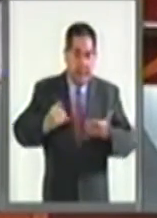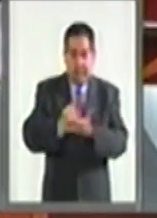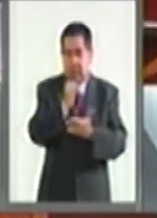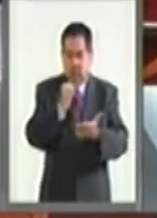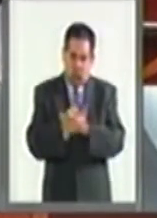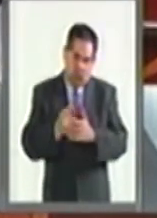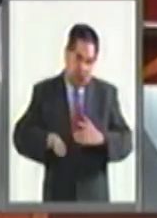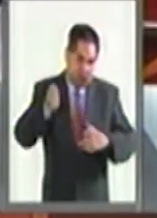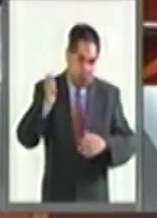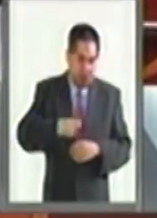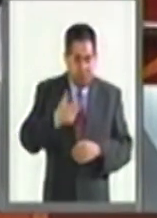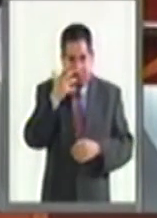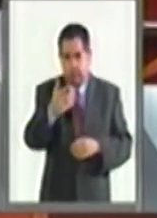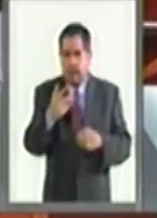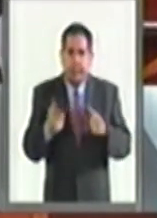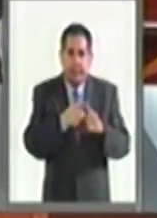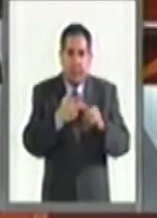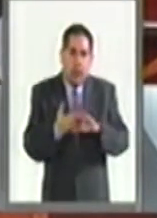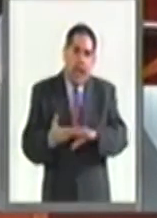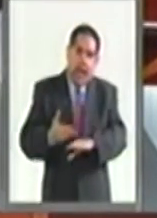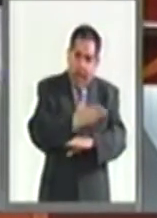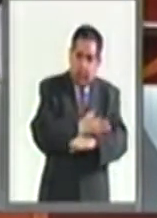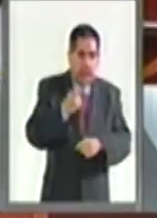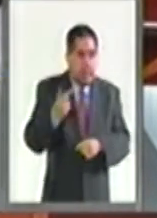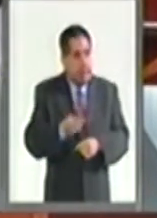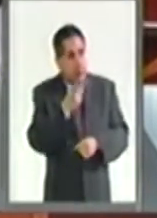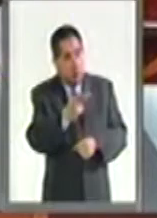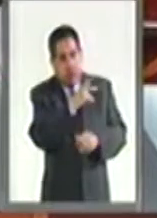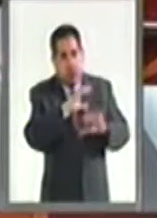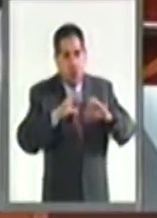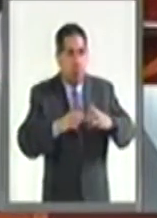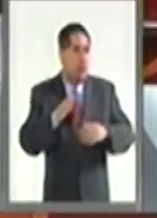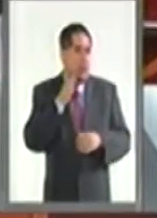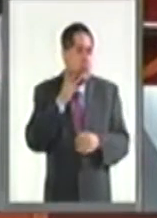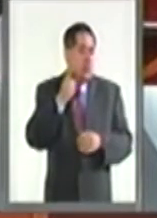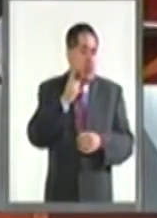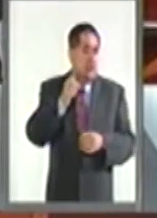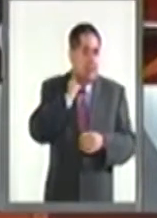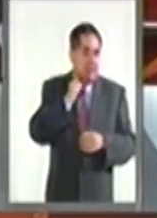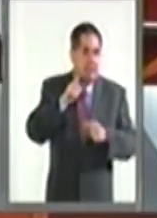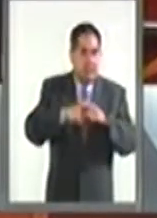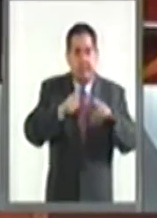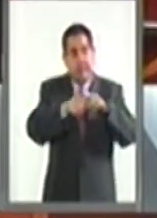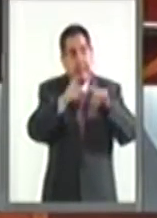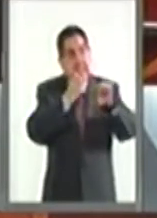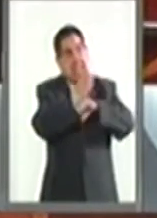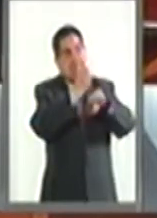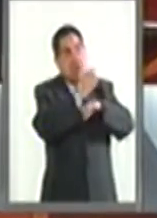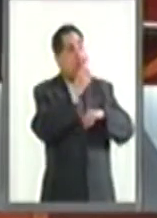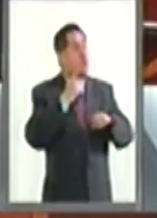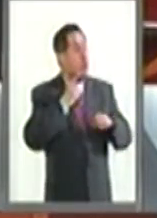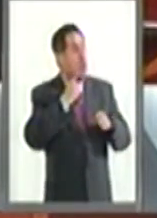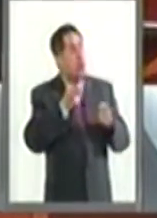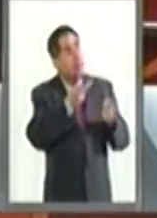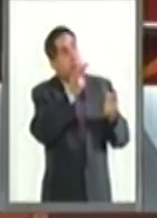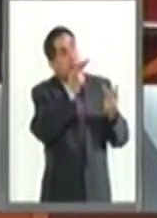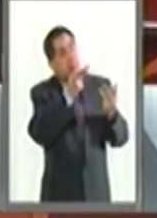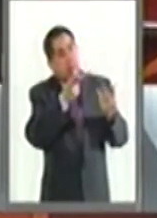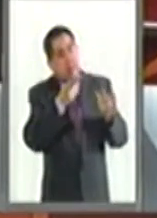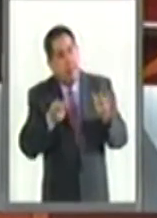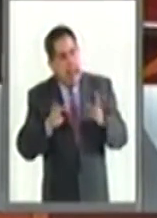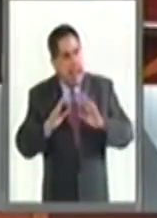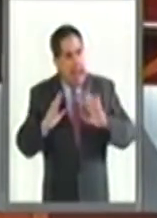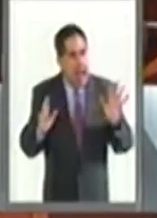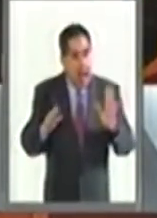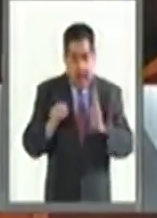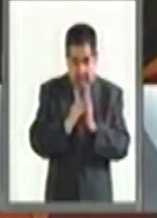forma tajante sin antes haberlo consultado con los poderes legislativos de las entidades federativas, pues al